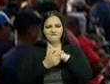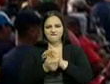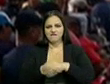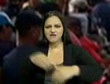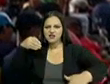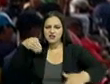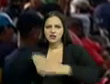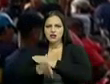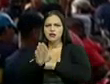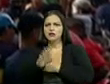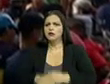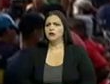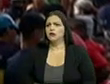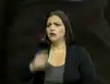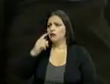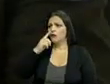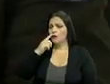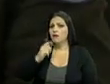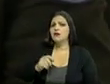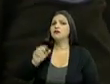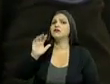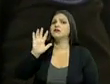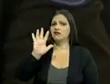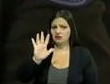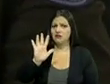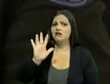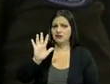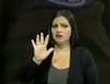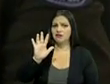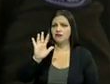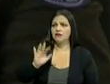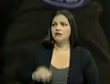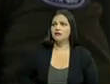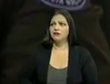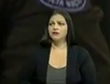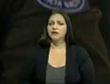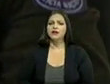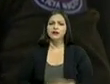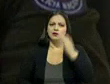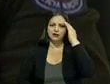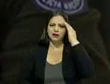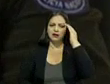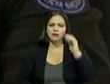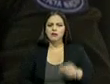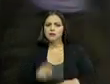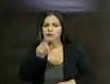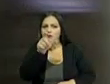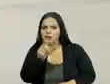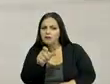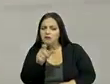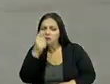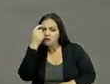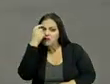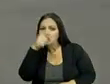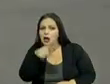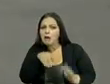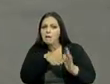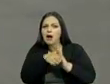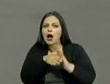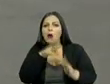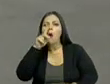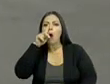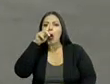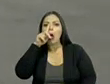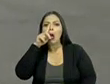la gran mayoría de eventos como este, siempre casi hay el apoyo de información de alguien que conoce el sistema. La cooperativa